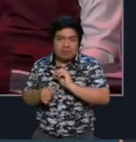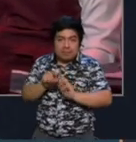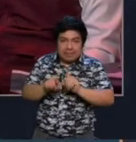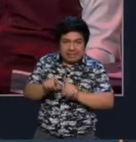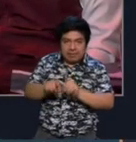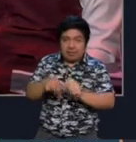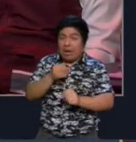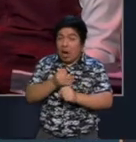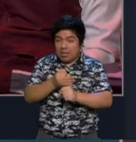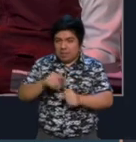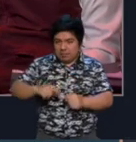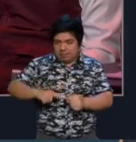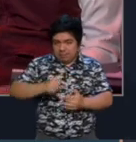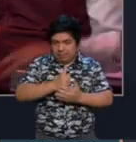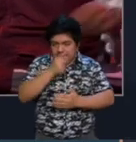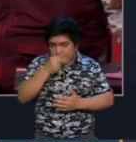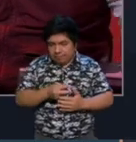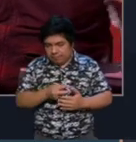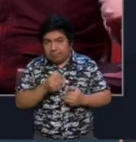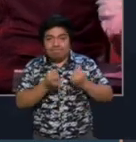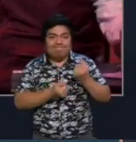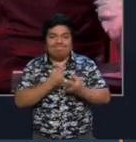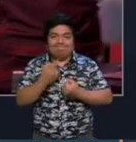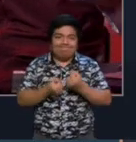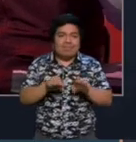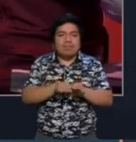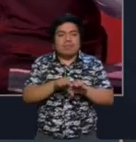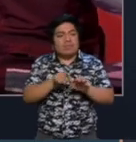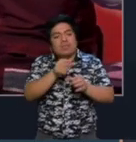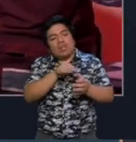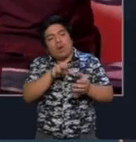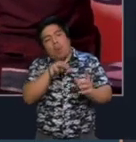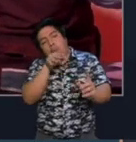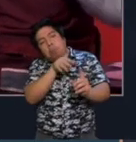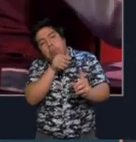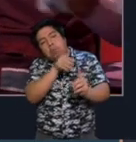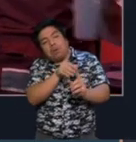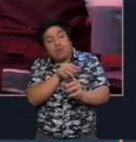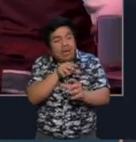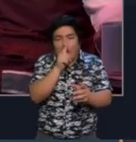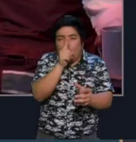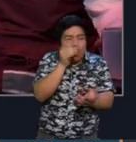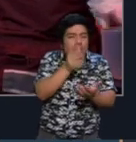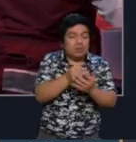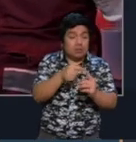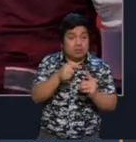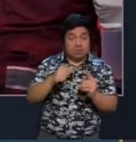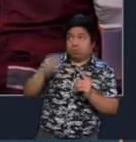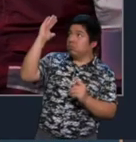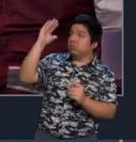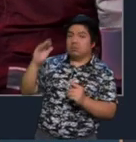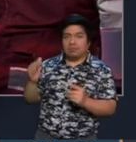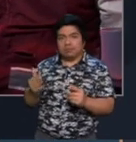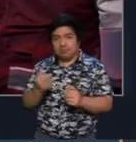particularmente en el actual gobierno de la ciudad hemos visto que este espíritu de centralizar las cosas de plano ya superó cualquier límite.